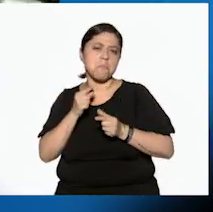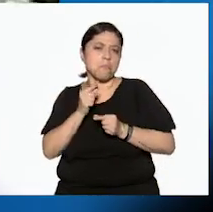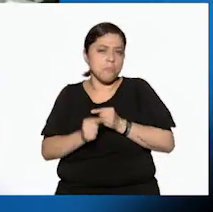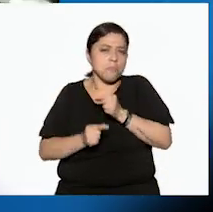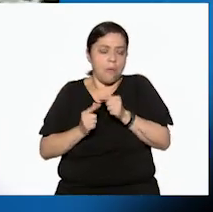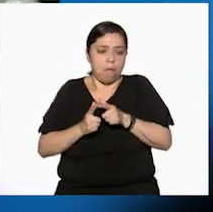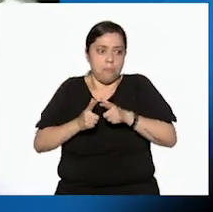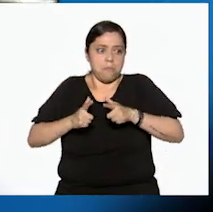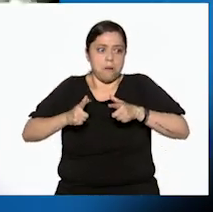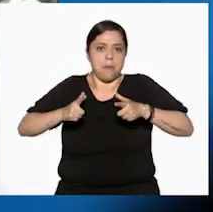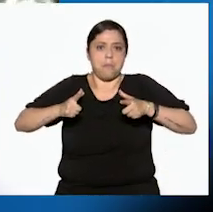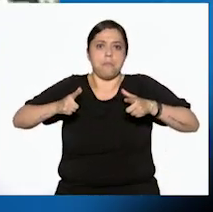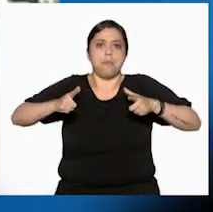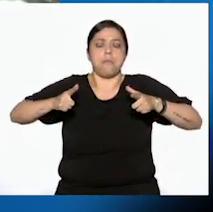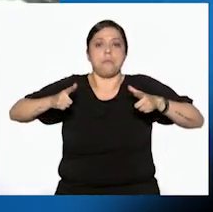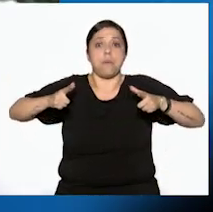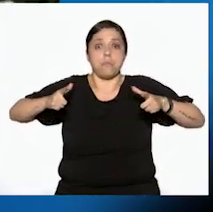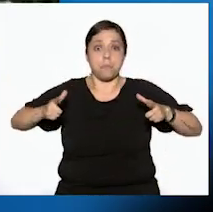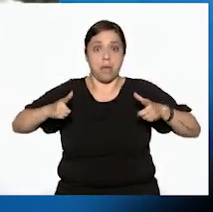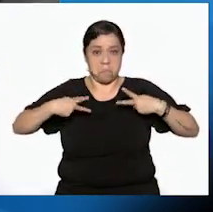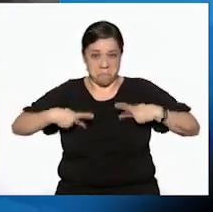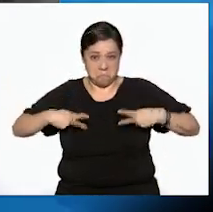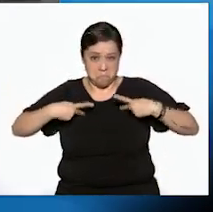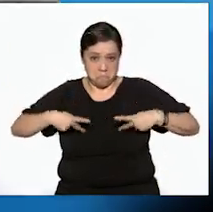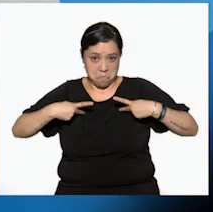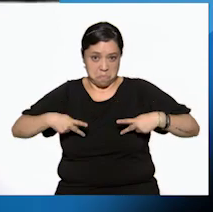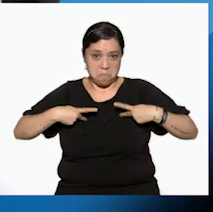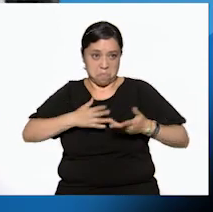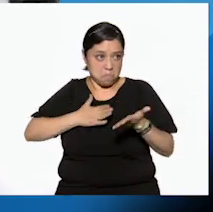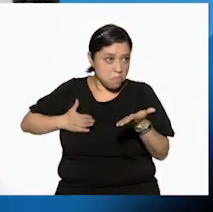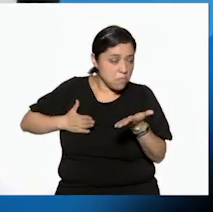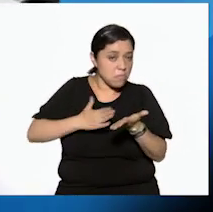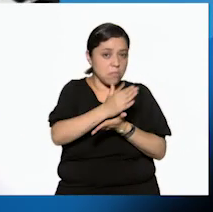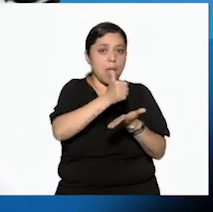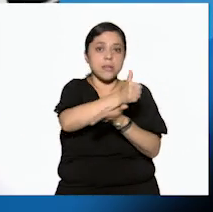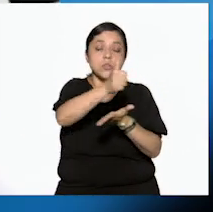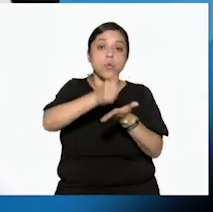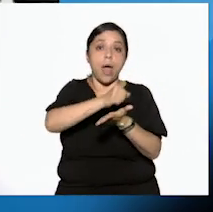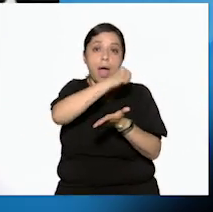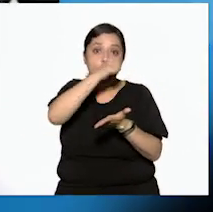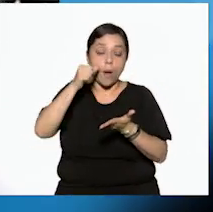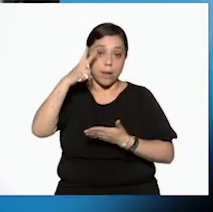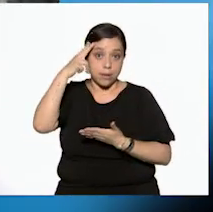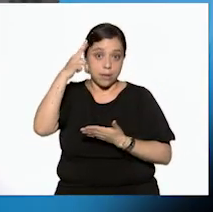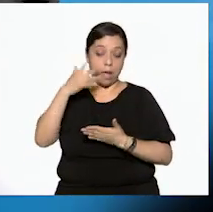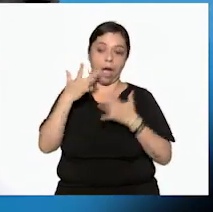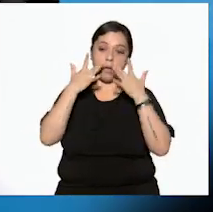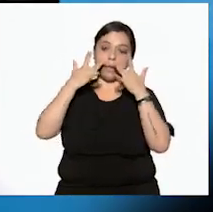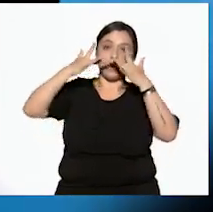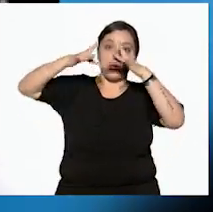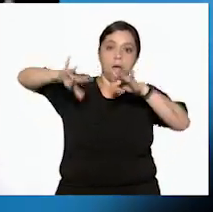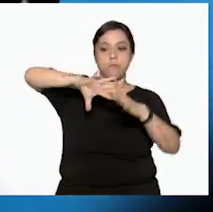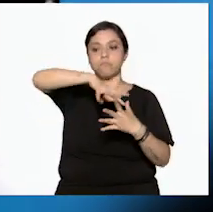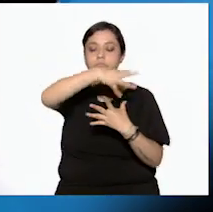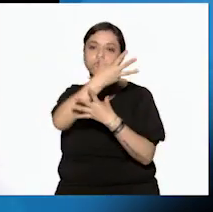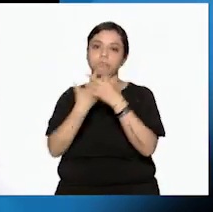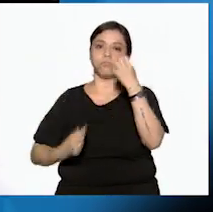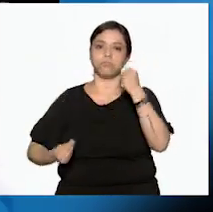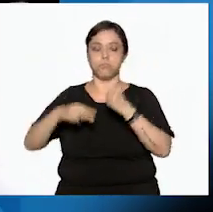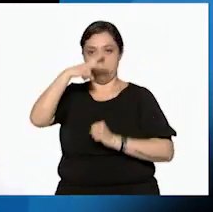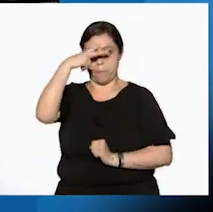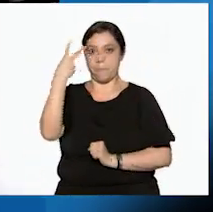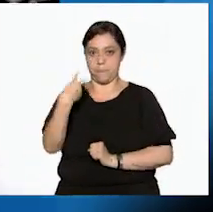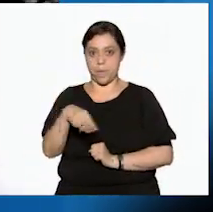creciendo. Cuando los rebeldes tomaron Ciudad Juárez, Díaz renunció a la presidencia y dejó el país.